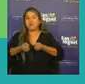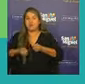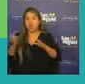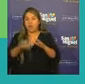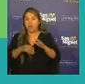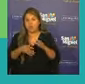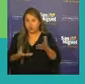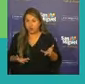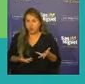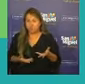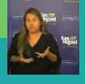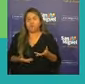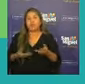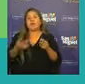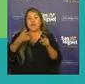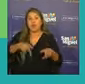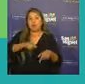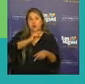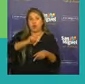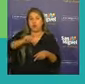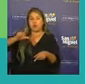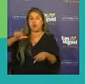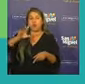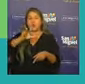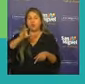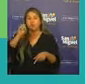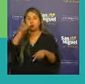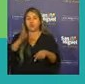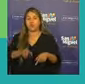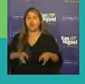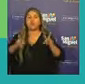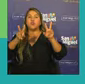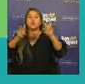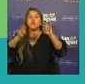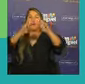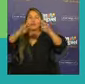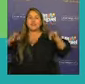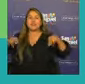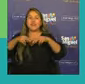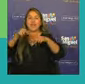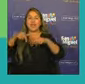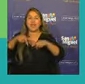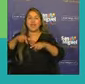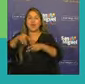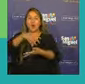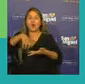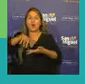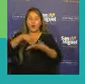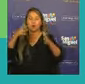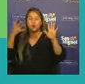sentido, hemos aumentado en 8% el reciclaje en nuestra comuna.